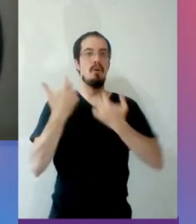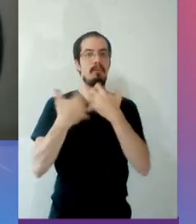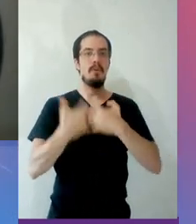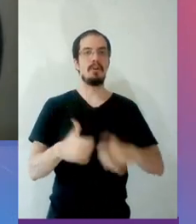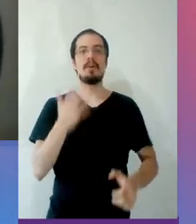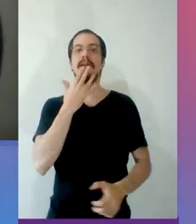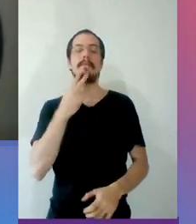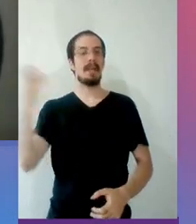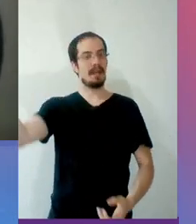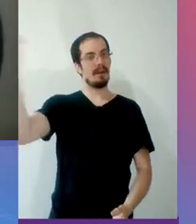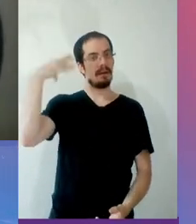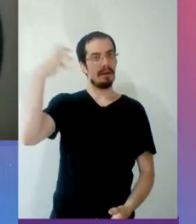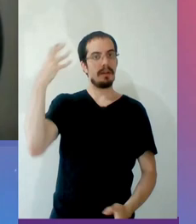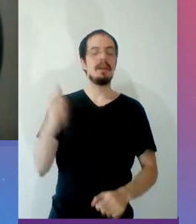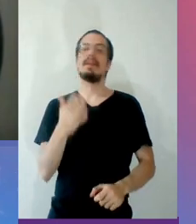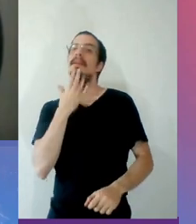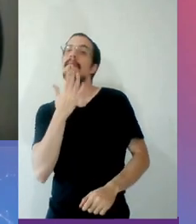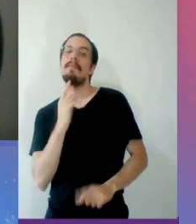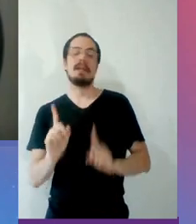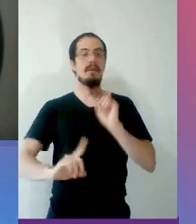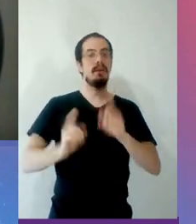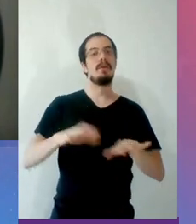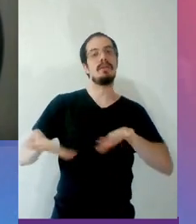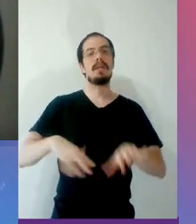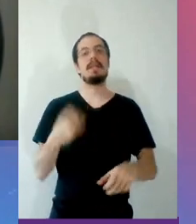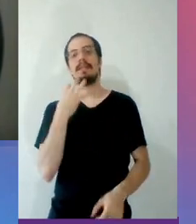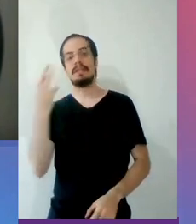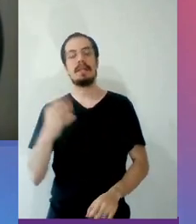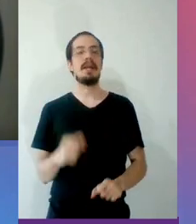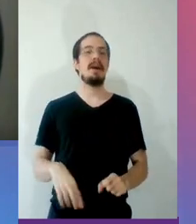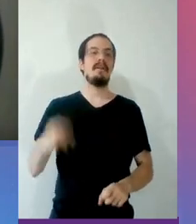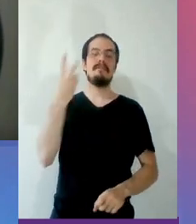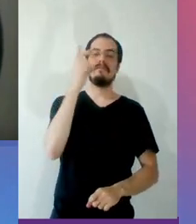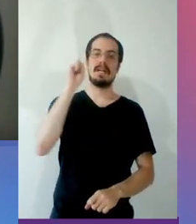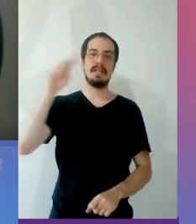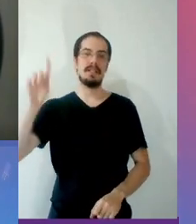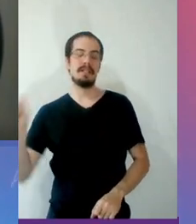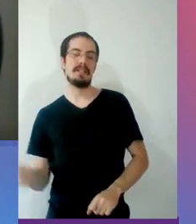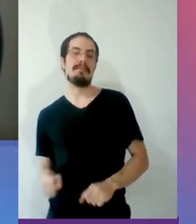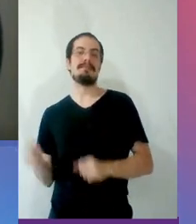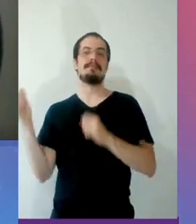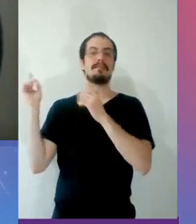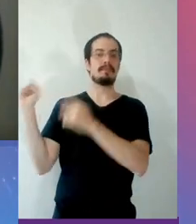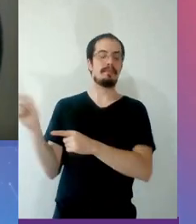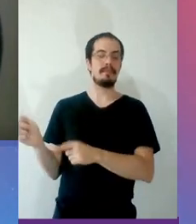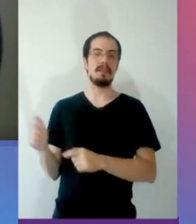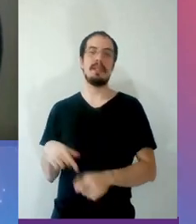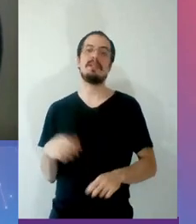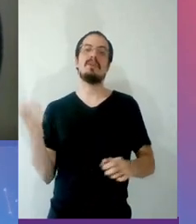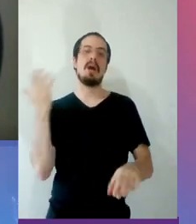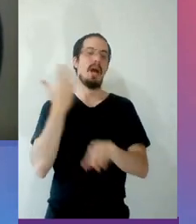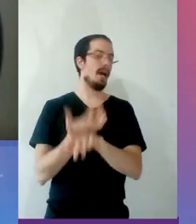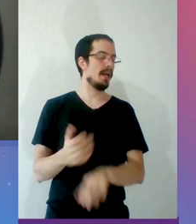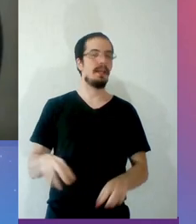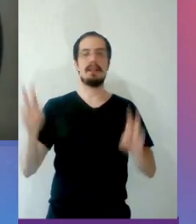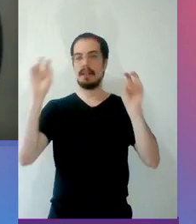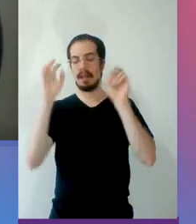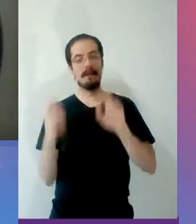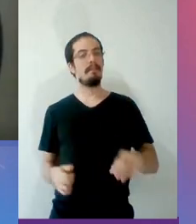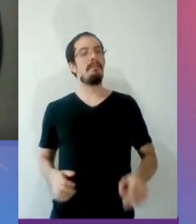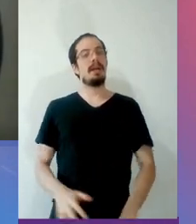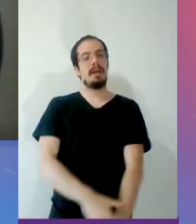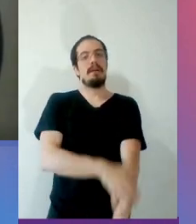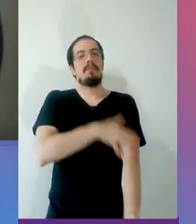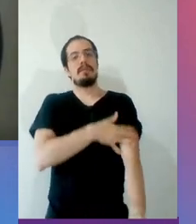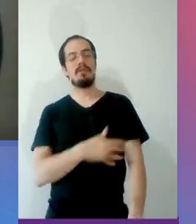Vanessa, porque el desarrollo integral tiene emociones, tiene todo el desarrollo de la solidaridad,